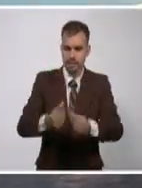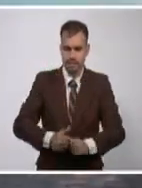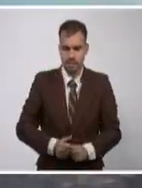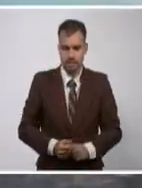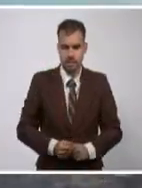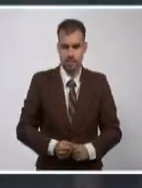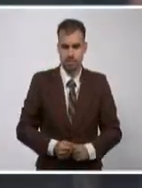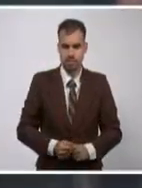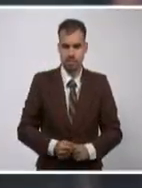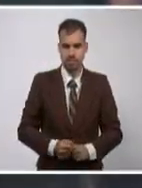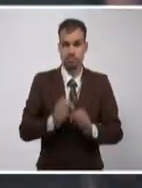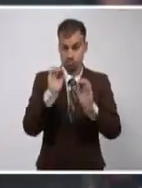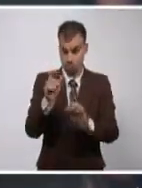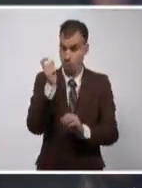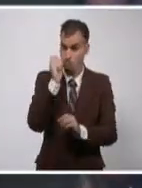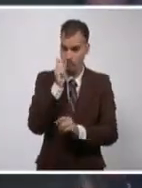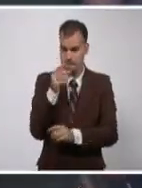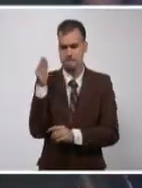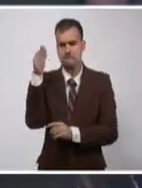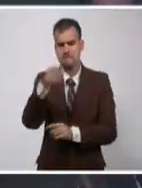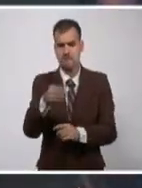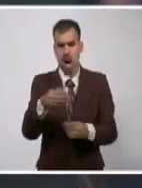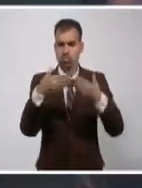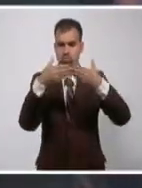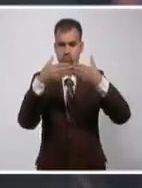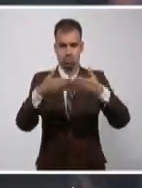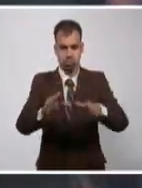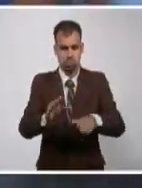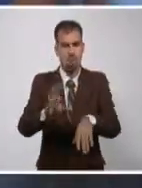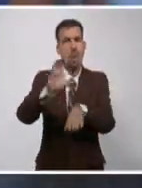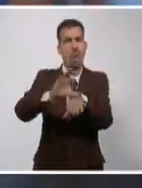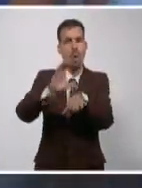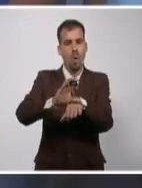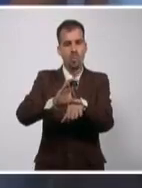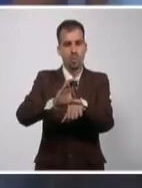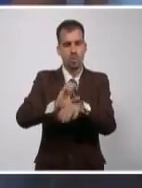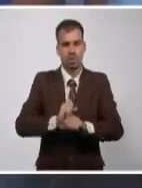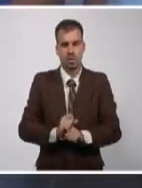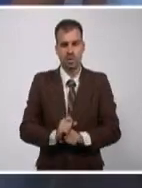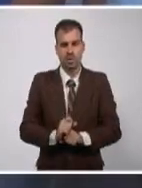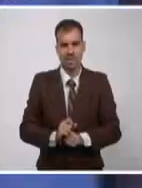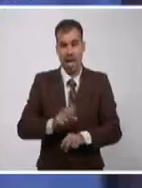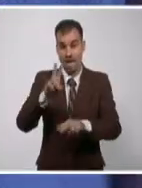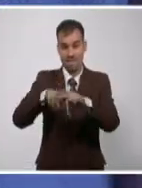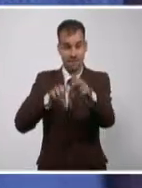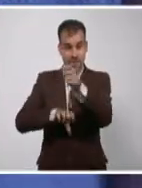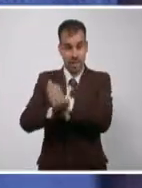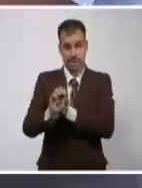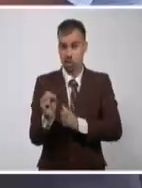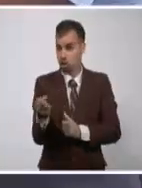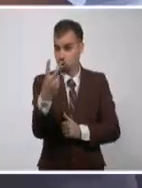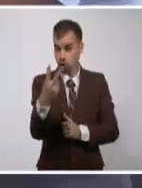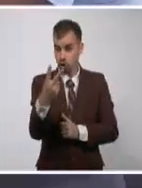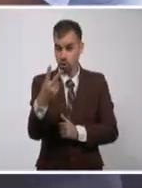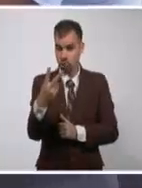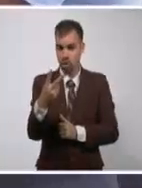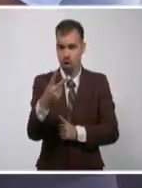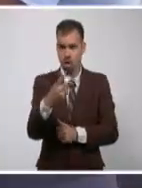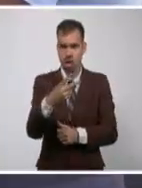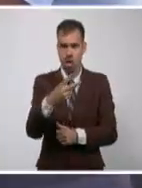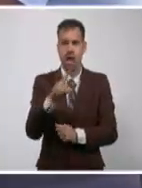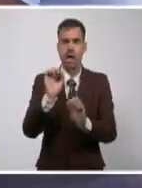modo, Torres Iríbar asistió a la reinauguración del joven Club de Computación y Electrónica Habana del Este 2, ubicado en la zona